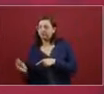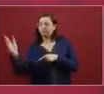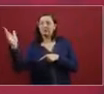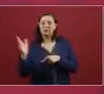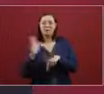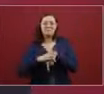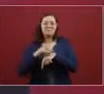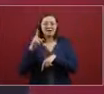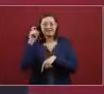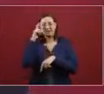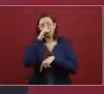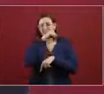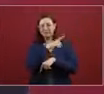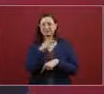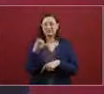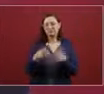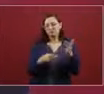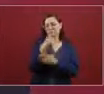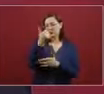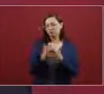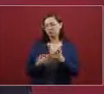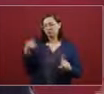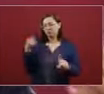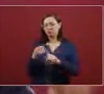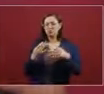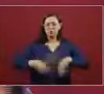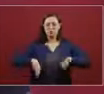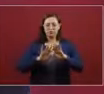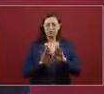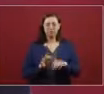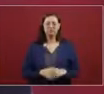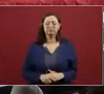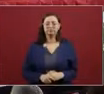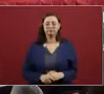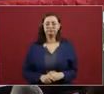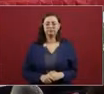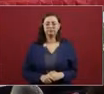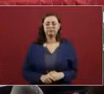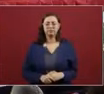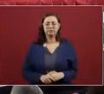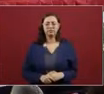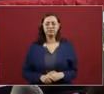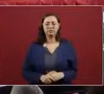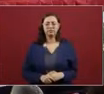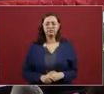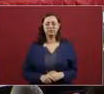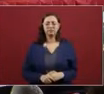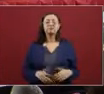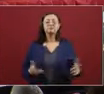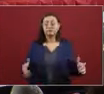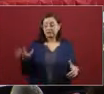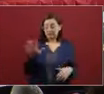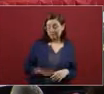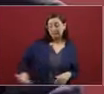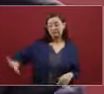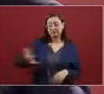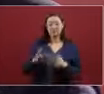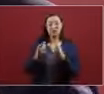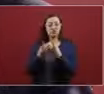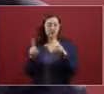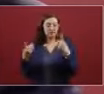Por eso es un proyecto estratégico que va a servir para el desarrollo del Istmo y va a ser